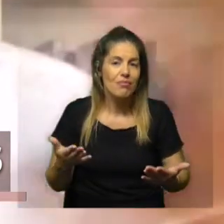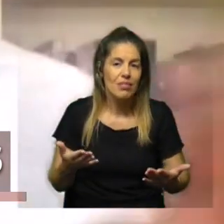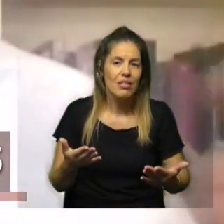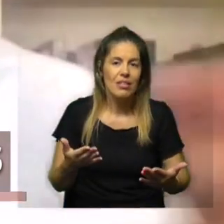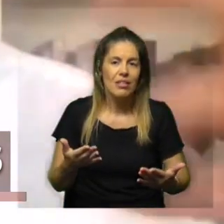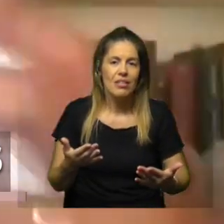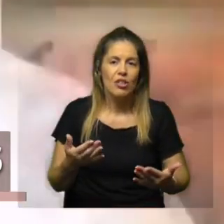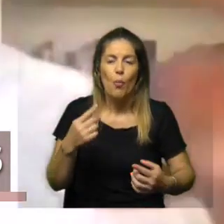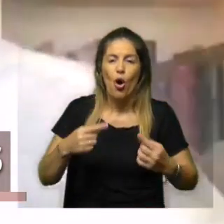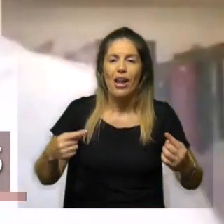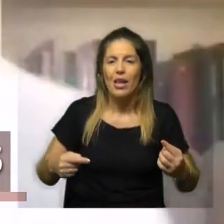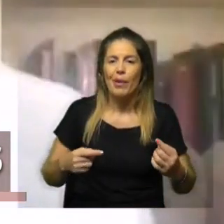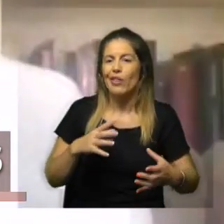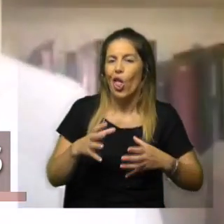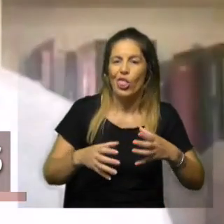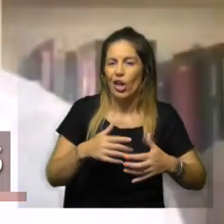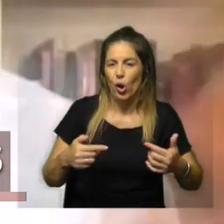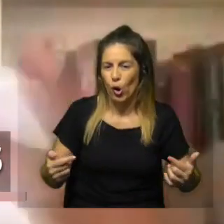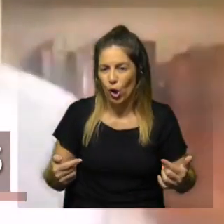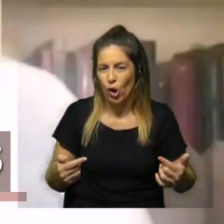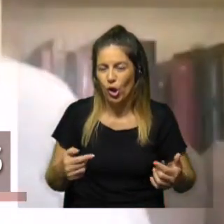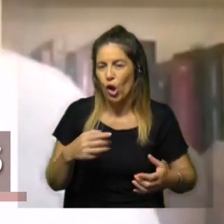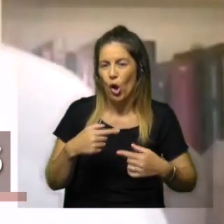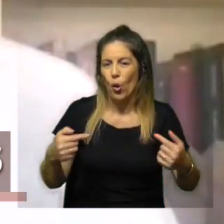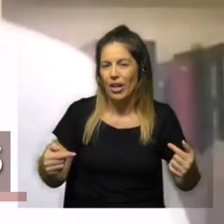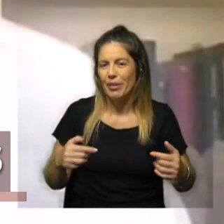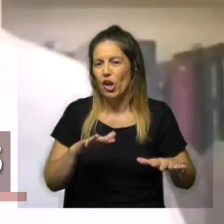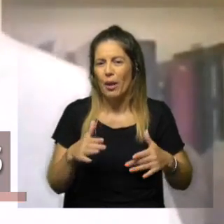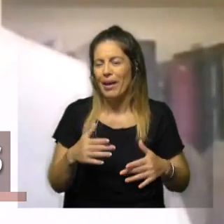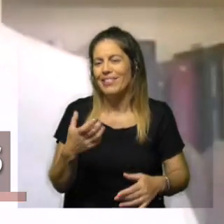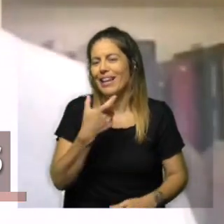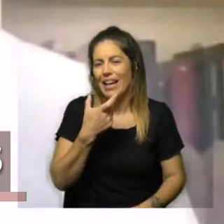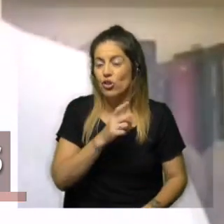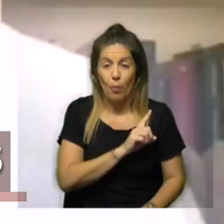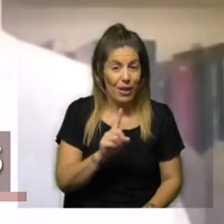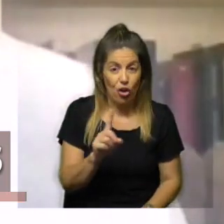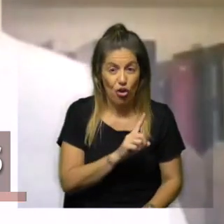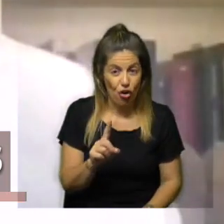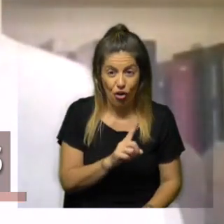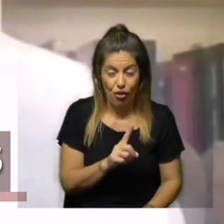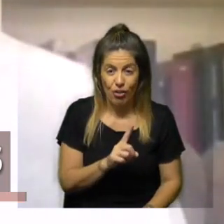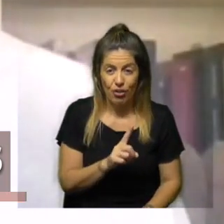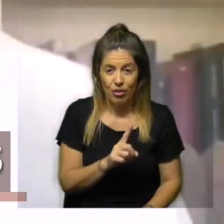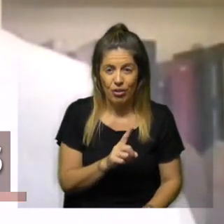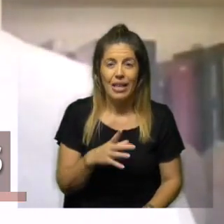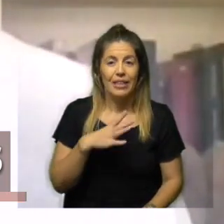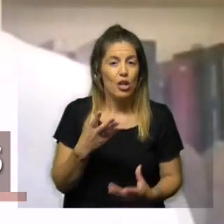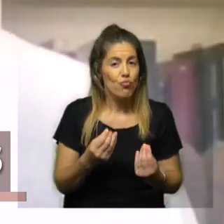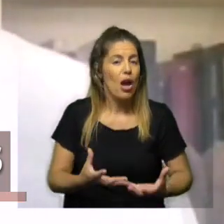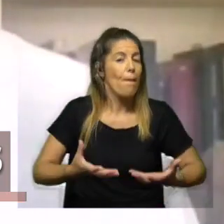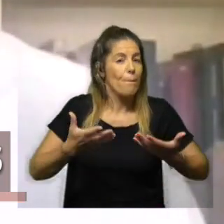tienen como ciertos elementos de color o ciertos elementos en los que parece gracioso, pero no lo es, ¿no? Tiene mucha